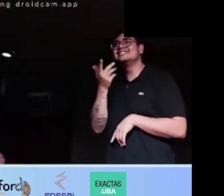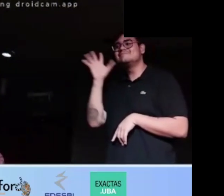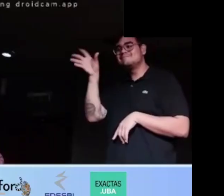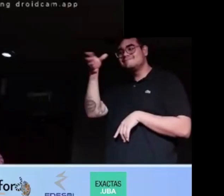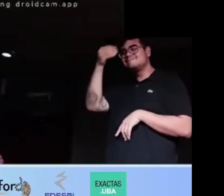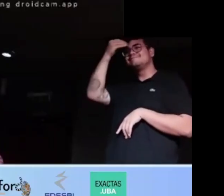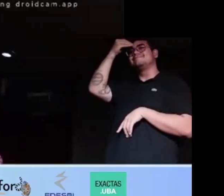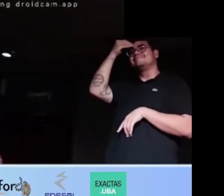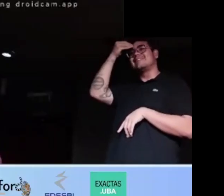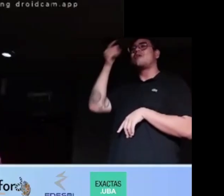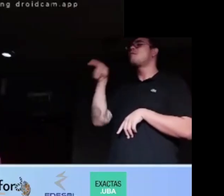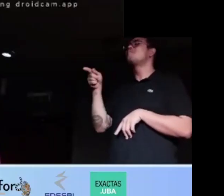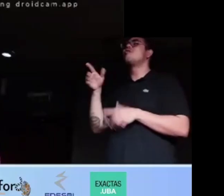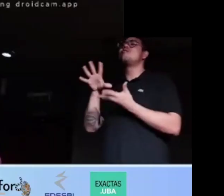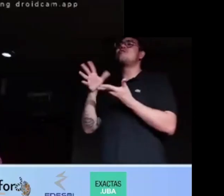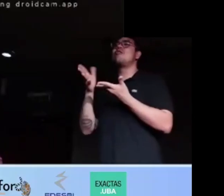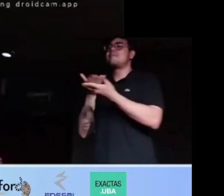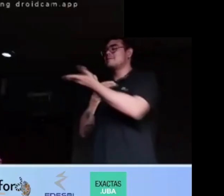nos llevan.